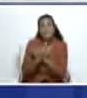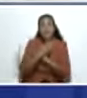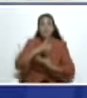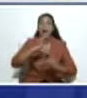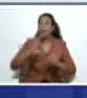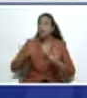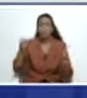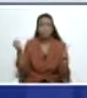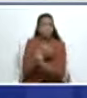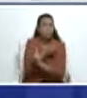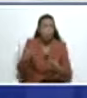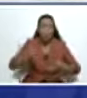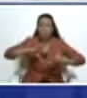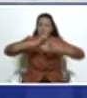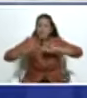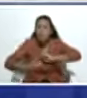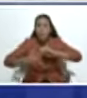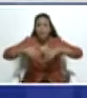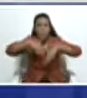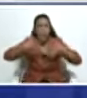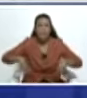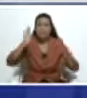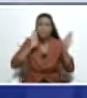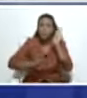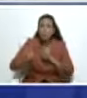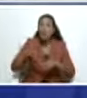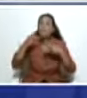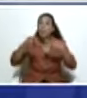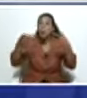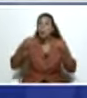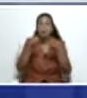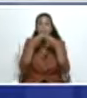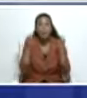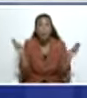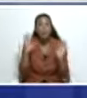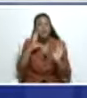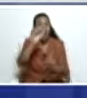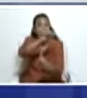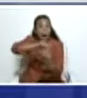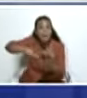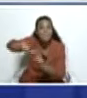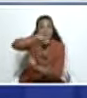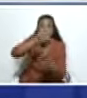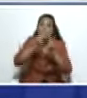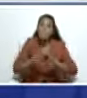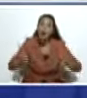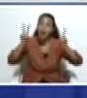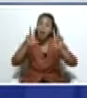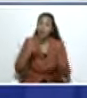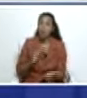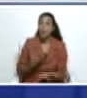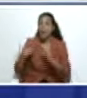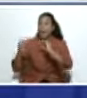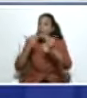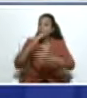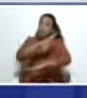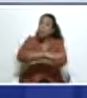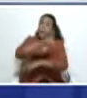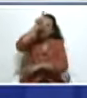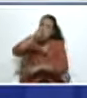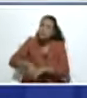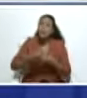que sea una relación más armoniosa entre la política pública, el ambiente, los valores y la ética y el ser